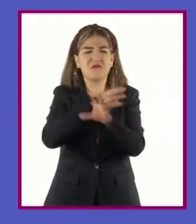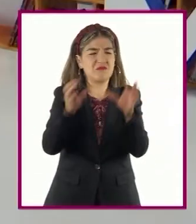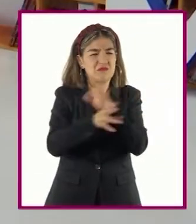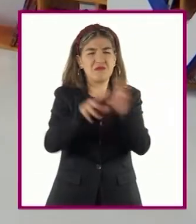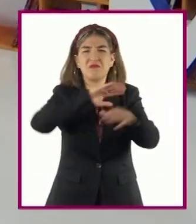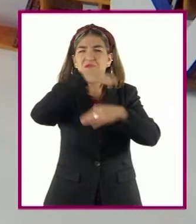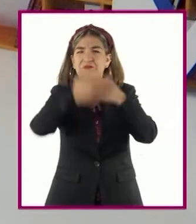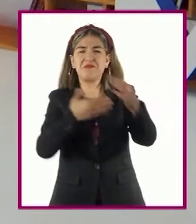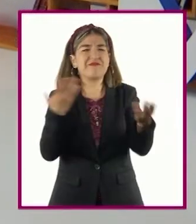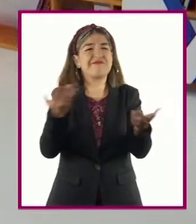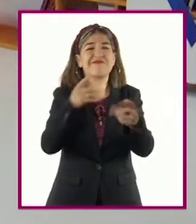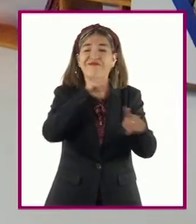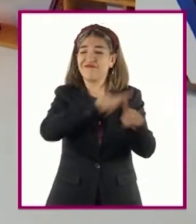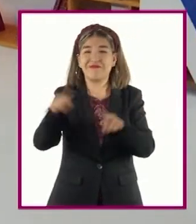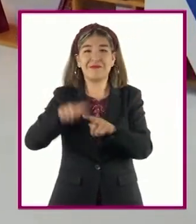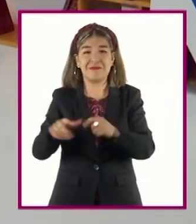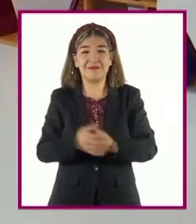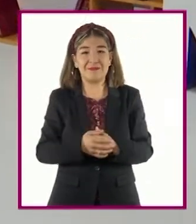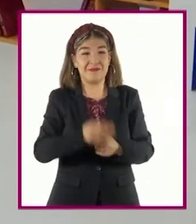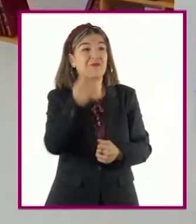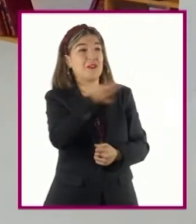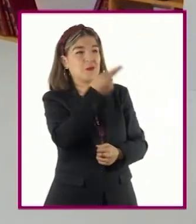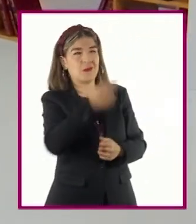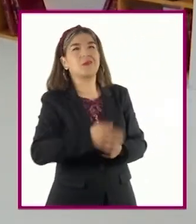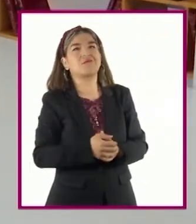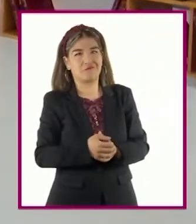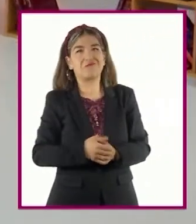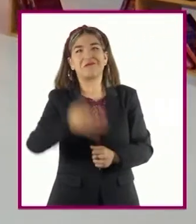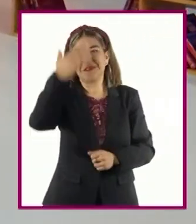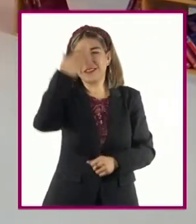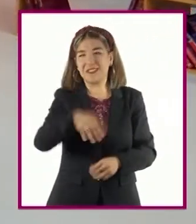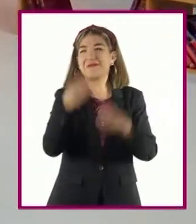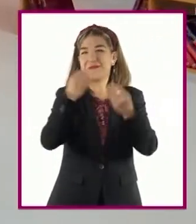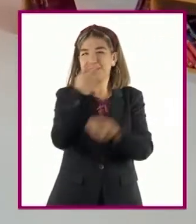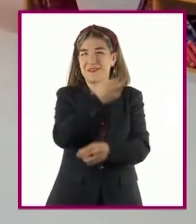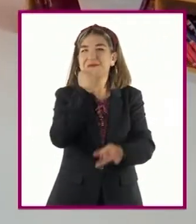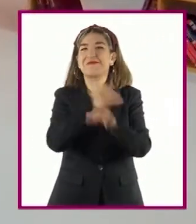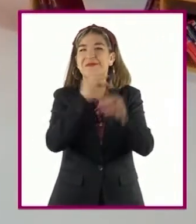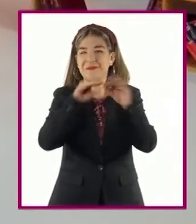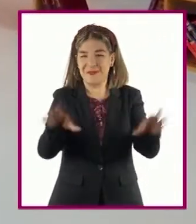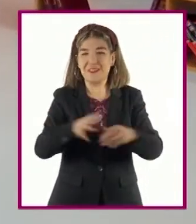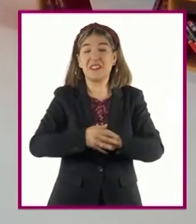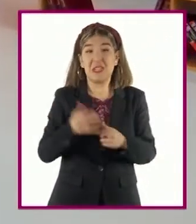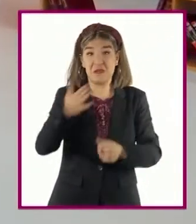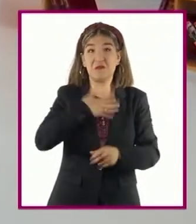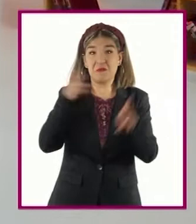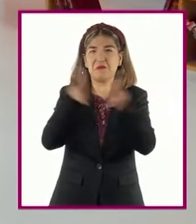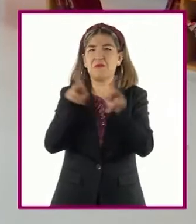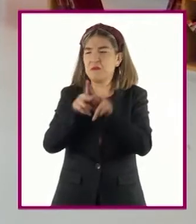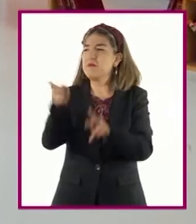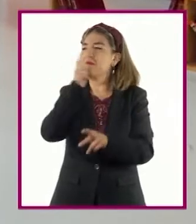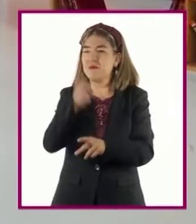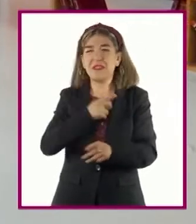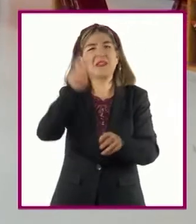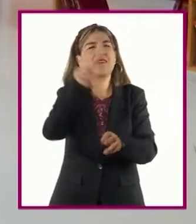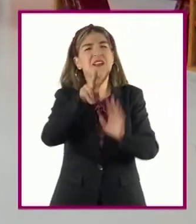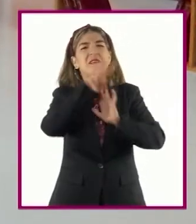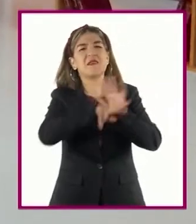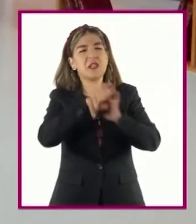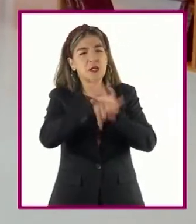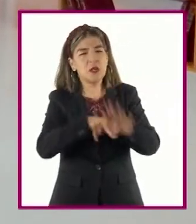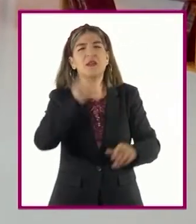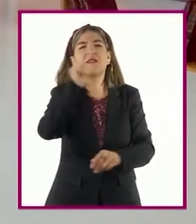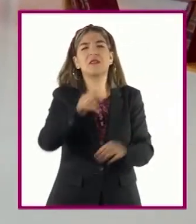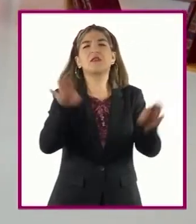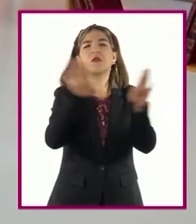otros. Usted sí que está enterada de esta situación. Mis primos incluso me presentaron un video que se